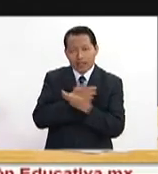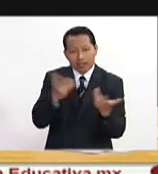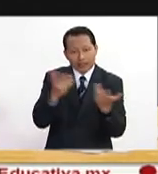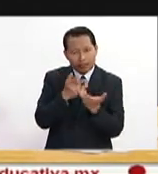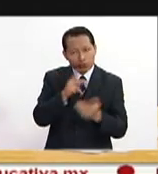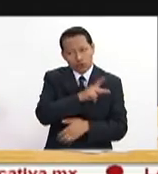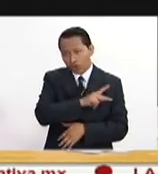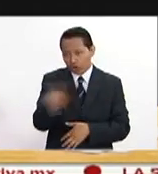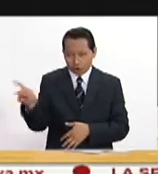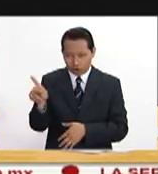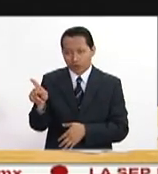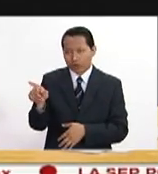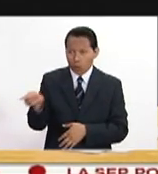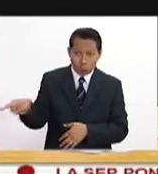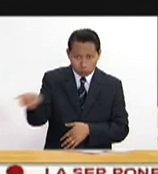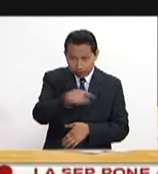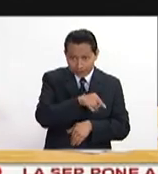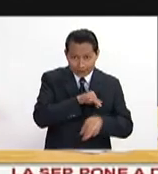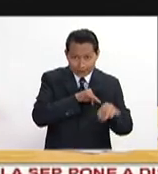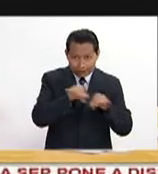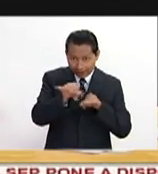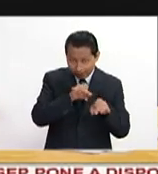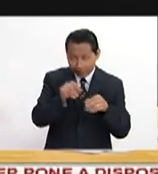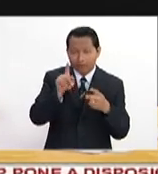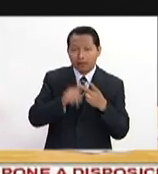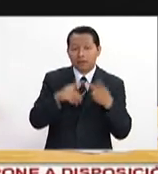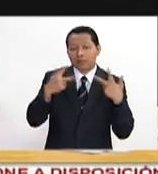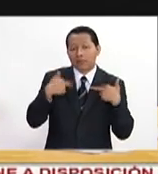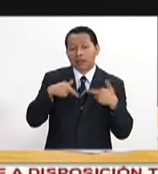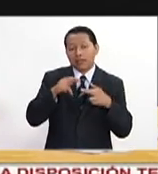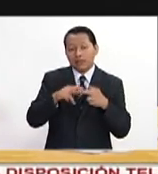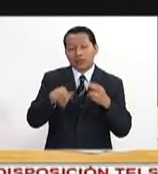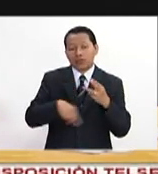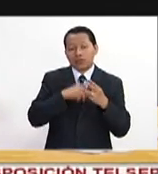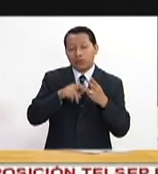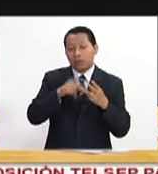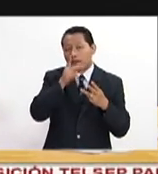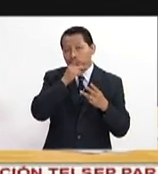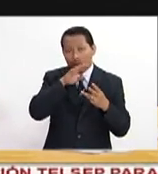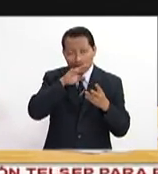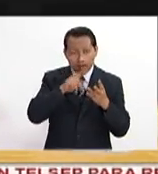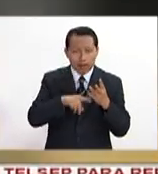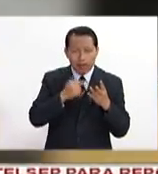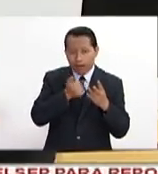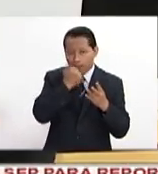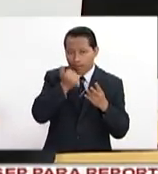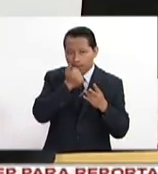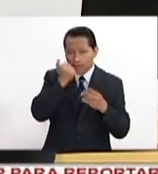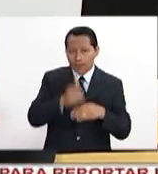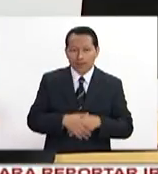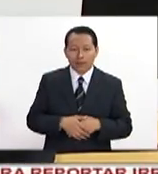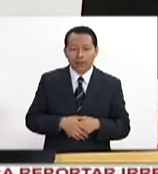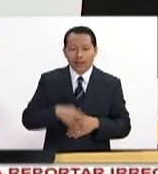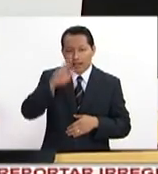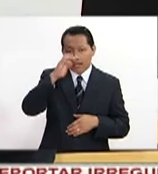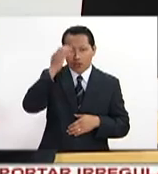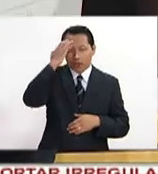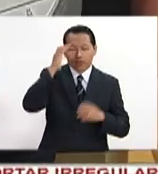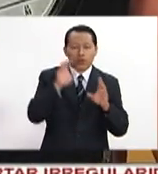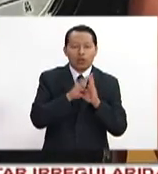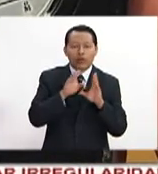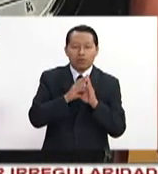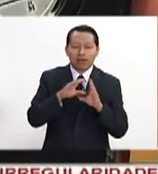todos, ustedes, los trabajadores, los maestros, los padres y los alumnos. Cada reconocimiento